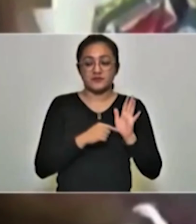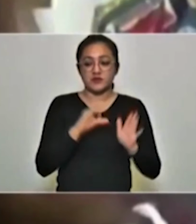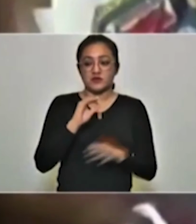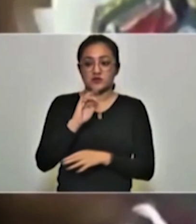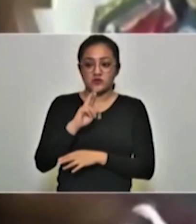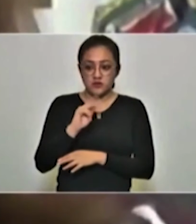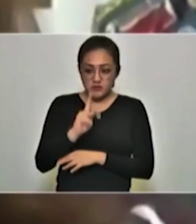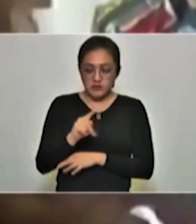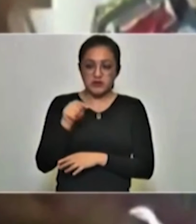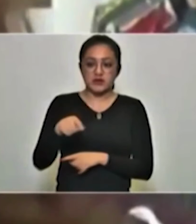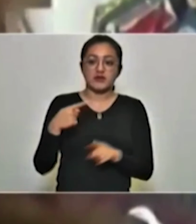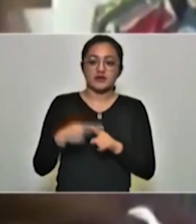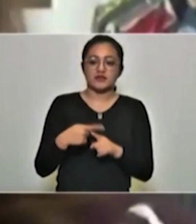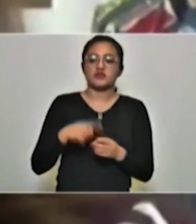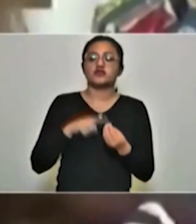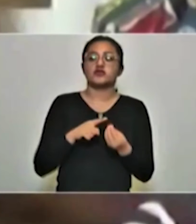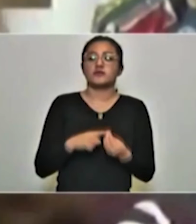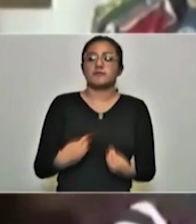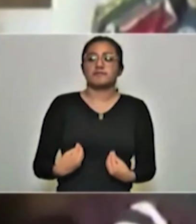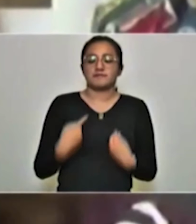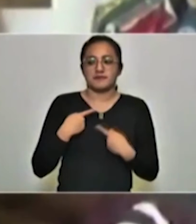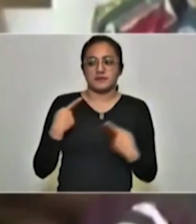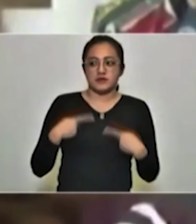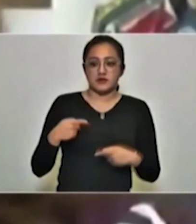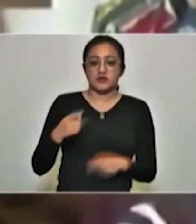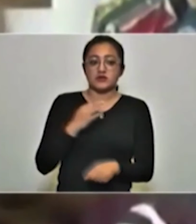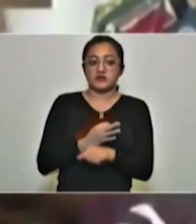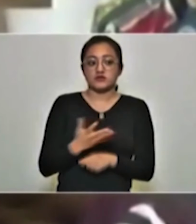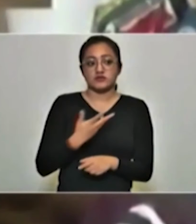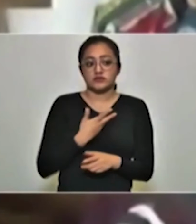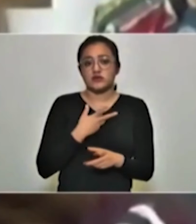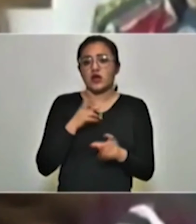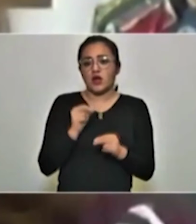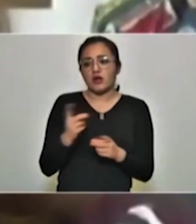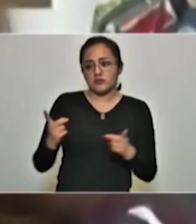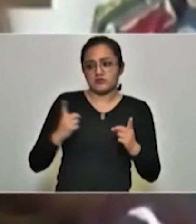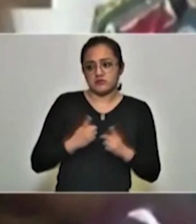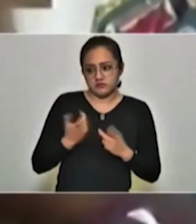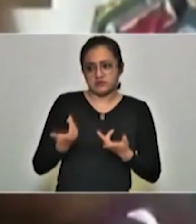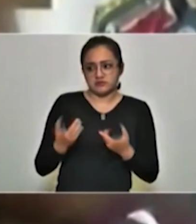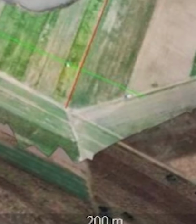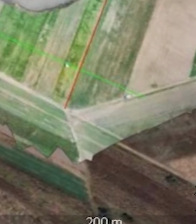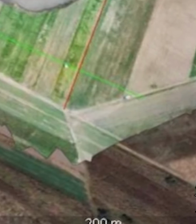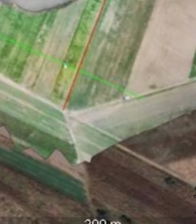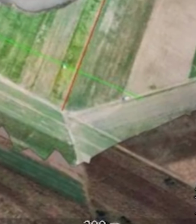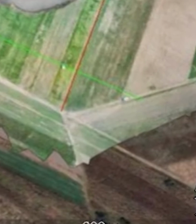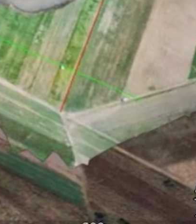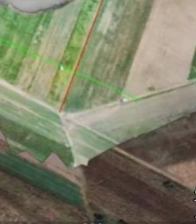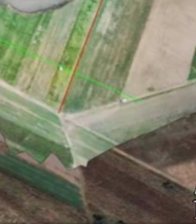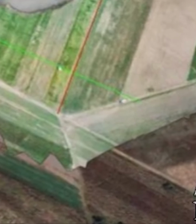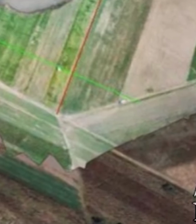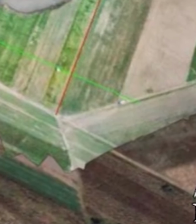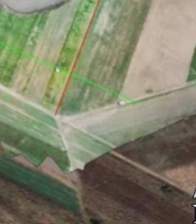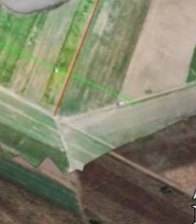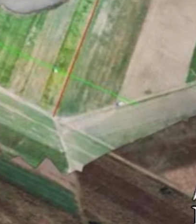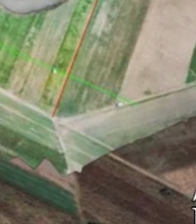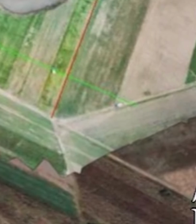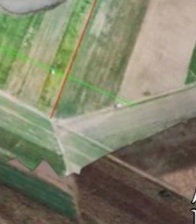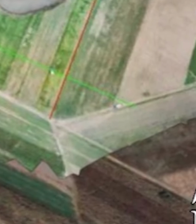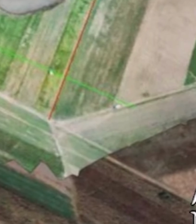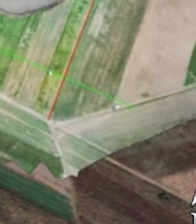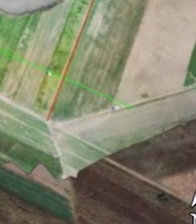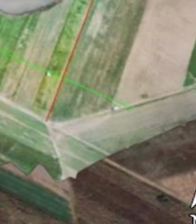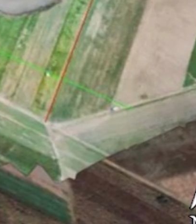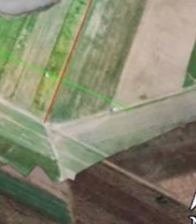de domicilio de su representante legal, que no podríamos tener si no hubiera una relación formal. Autoridades informaron que